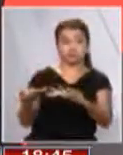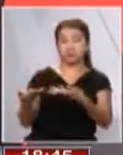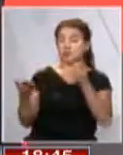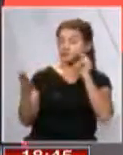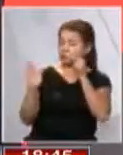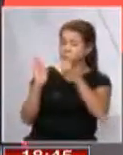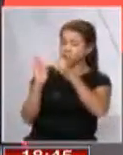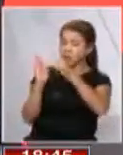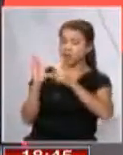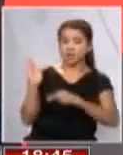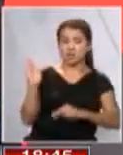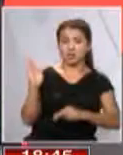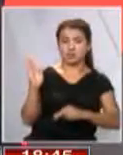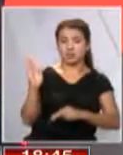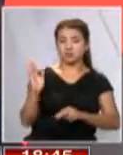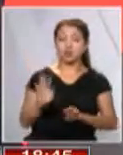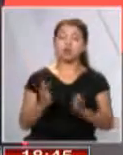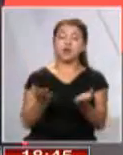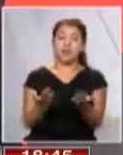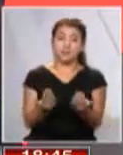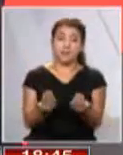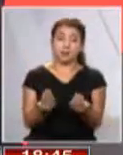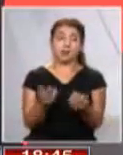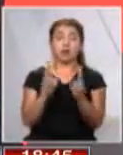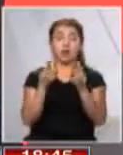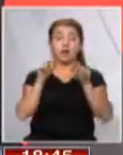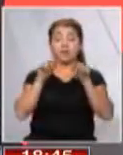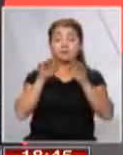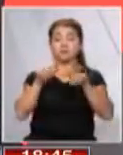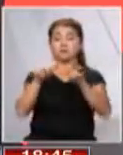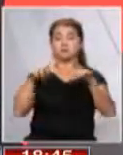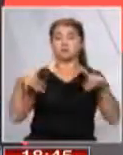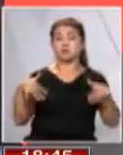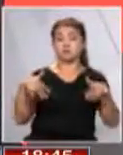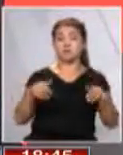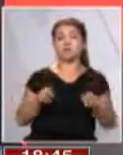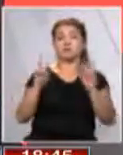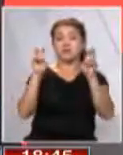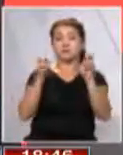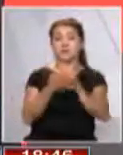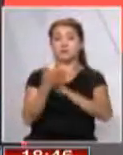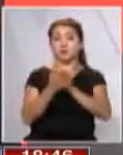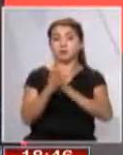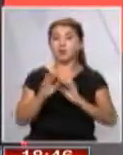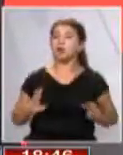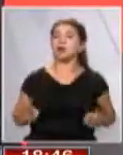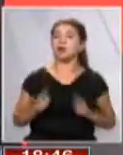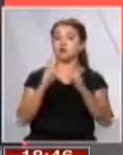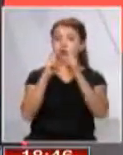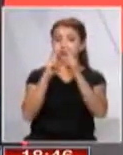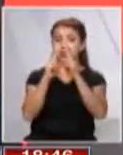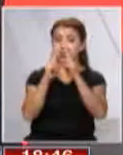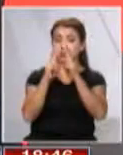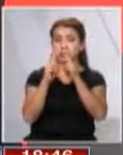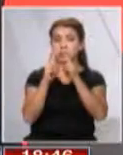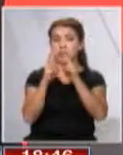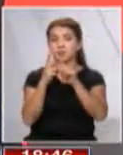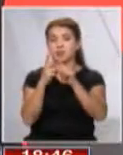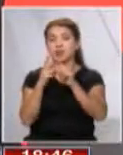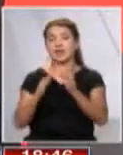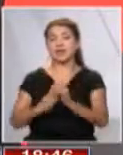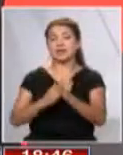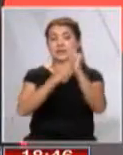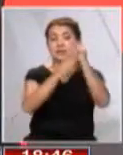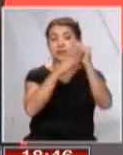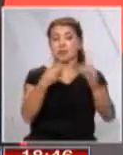uno si esperaría que en ese seminario al menos se tocarán temas por ejemplo de reconstrucción al menos a tocar en el tema del liderazgo